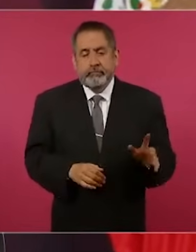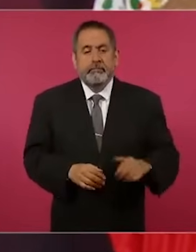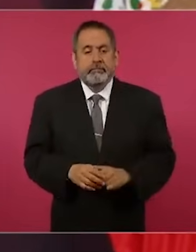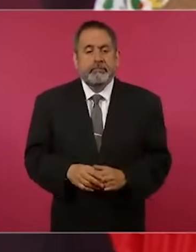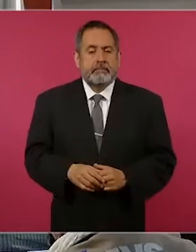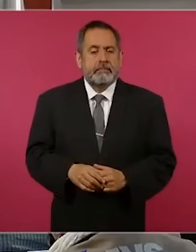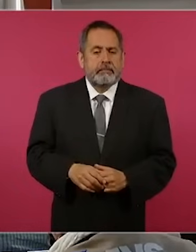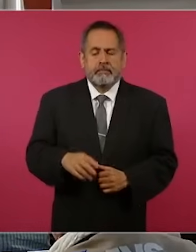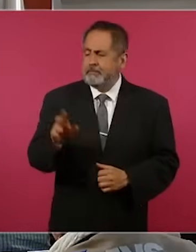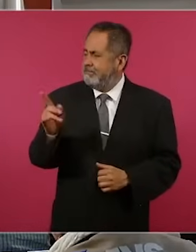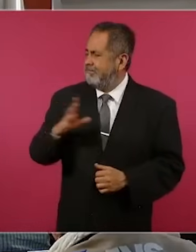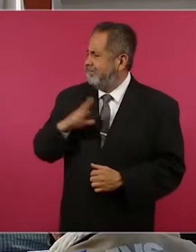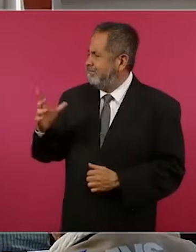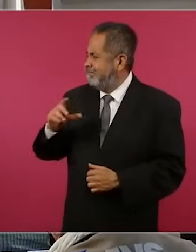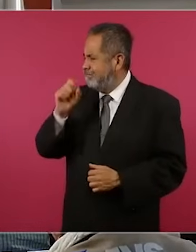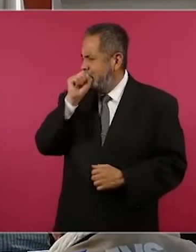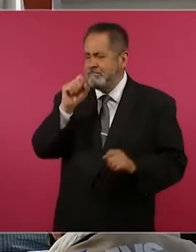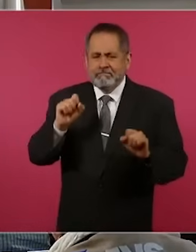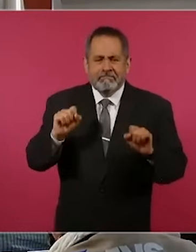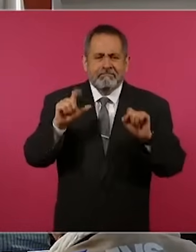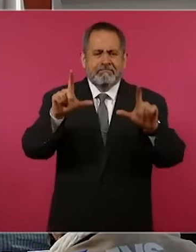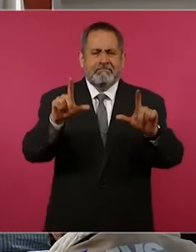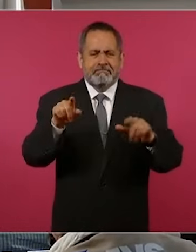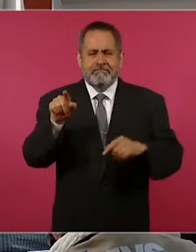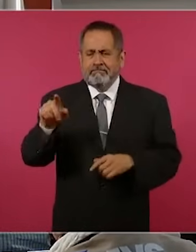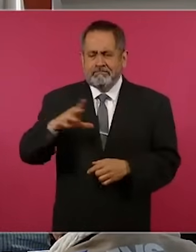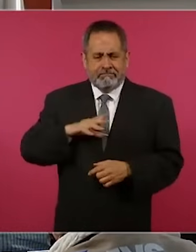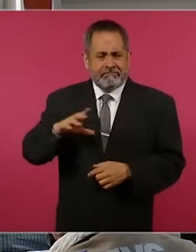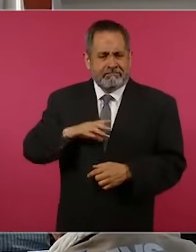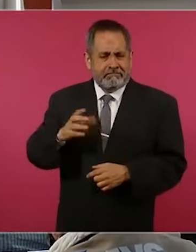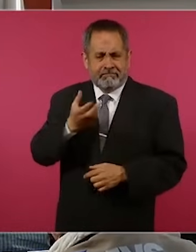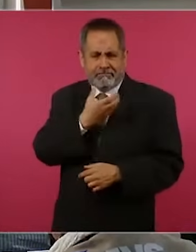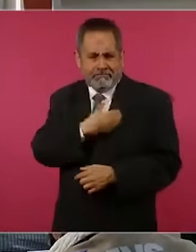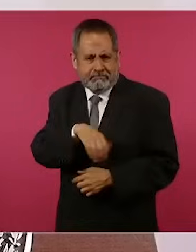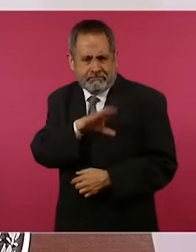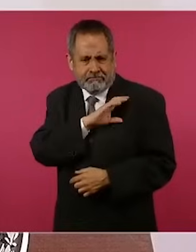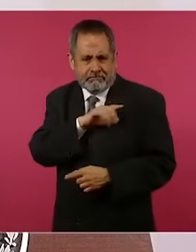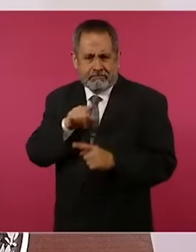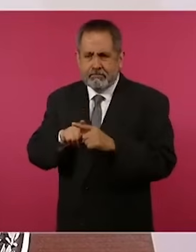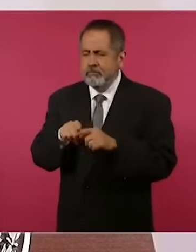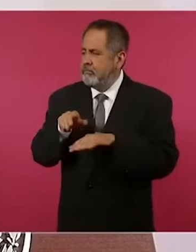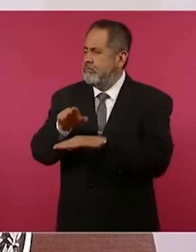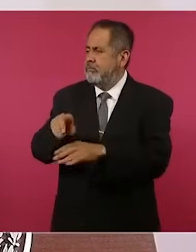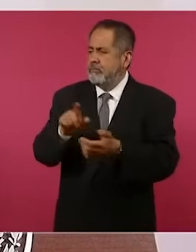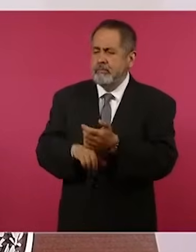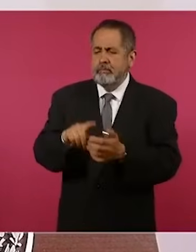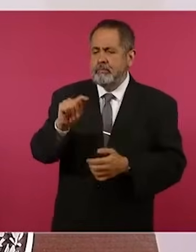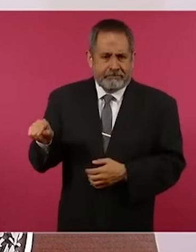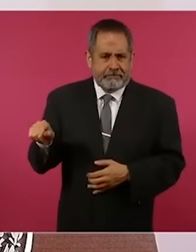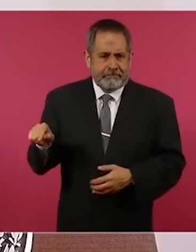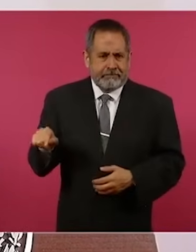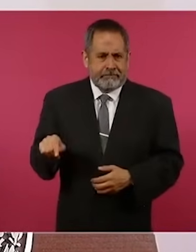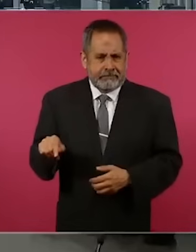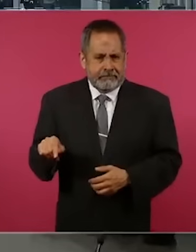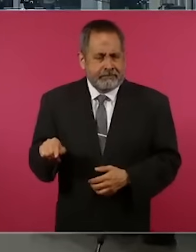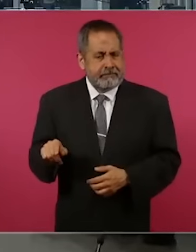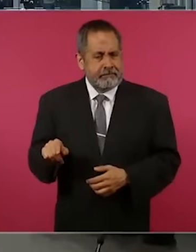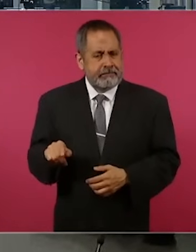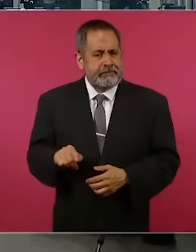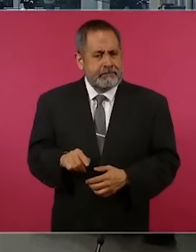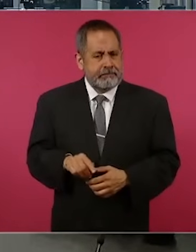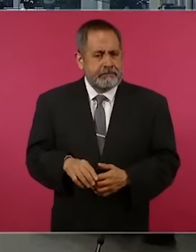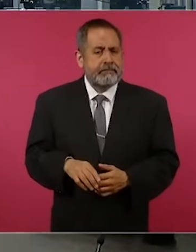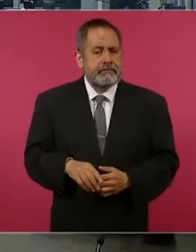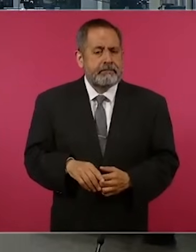Pero hay un cartel donde está Claudia cuando el tratado de…